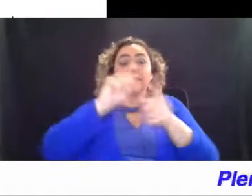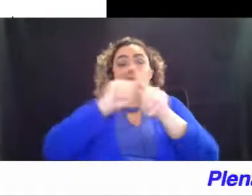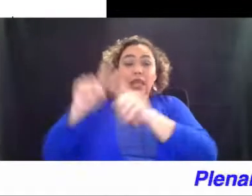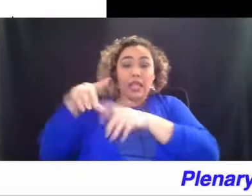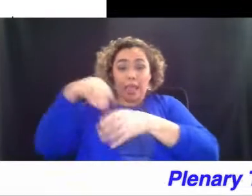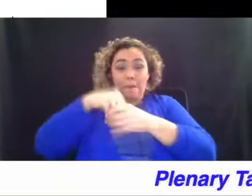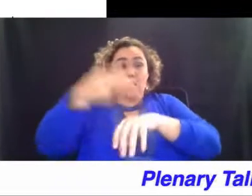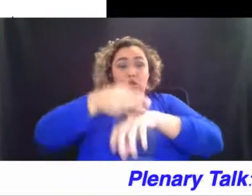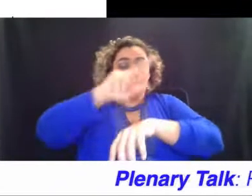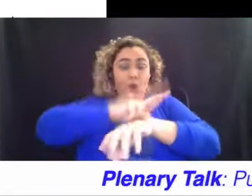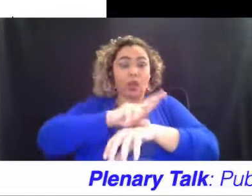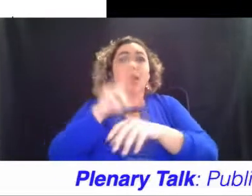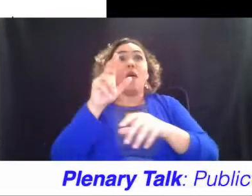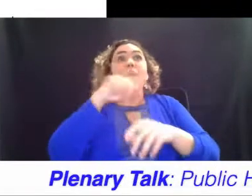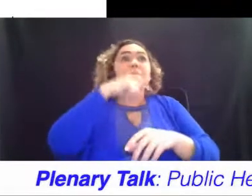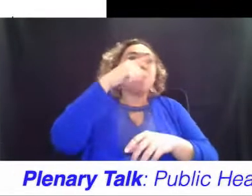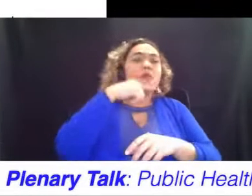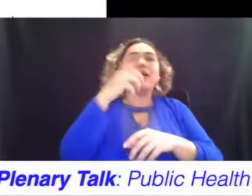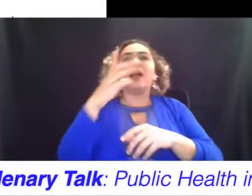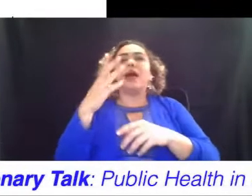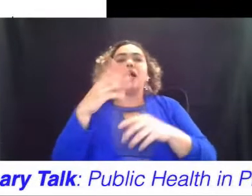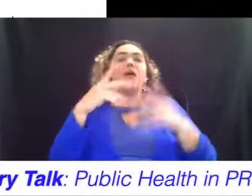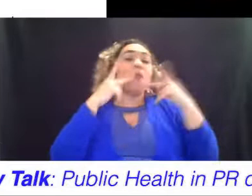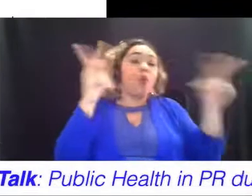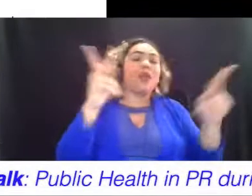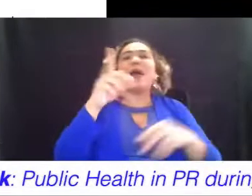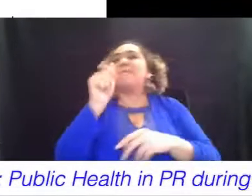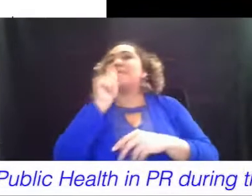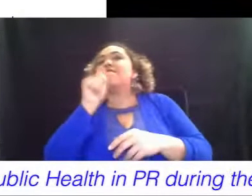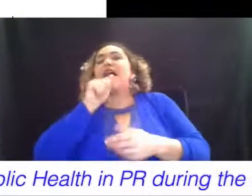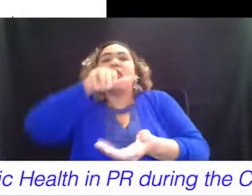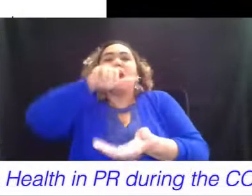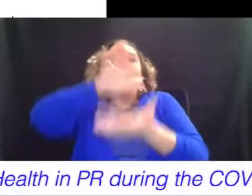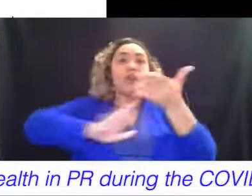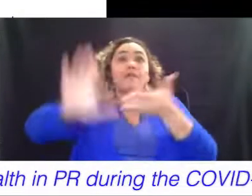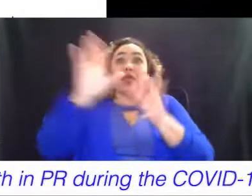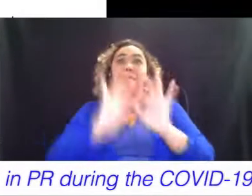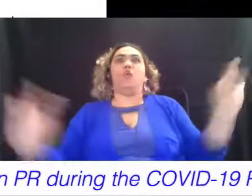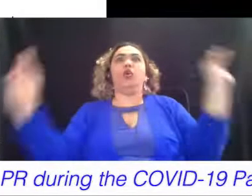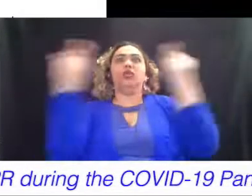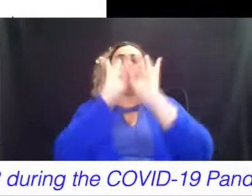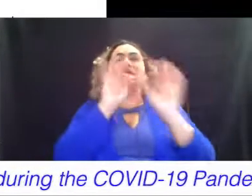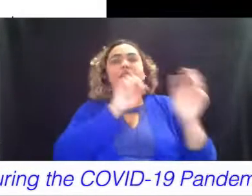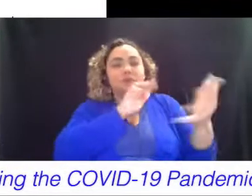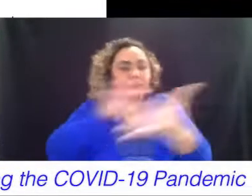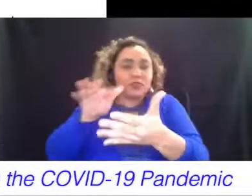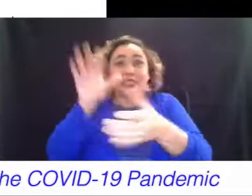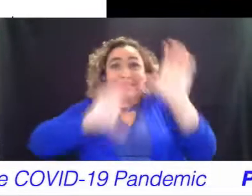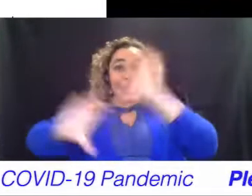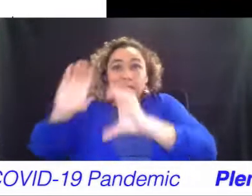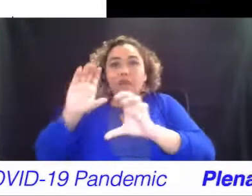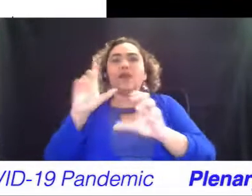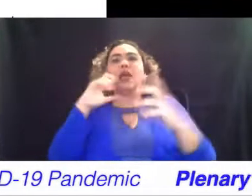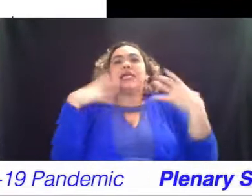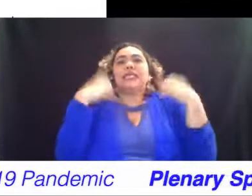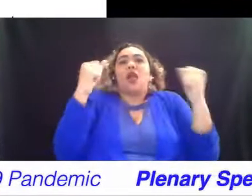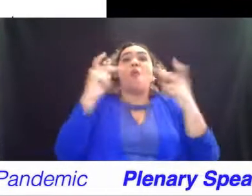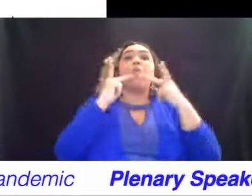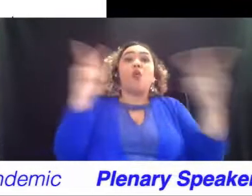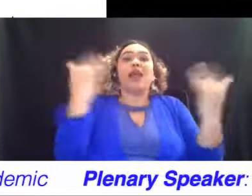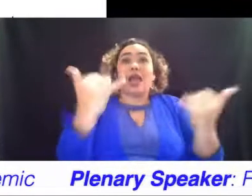Puerto Rico, tanto públicas como privadas, son muy importantes. Los estudios científicos y los estudios de salud pública. Ahora mismo tenemos